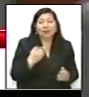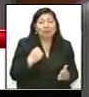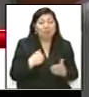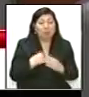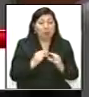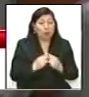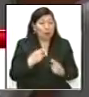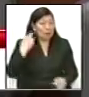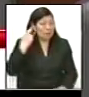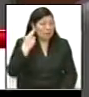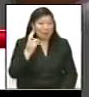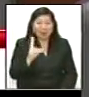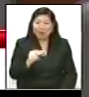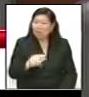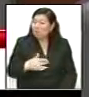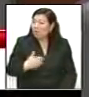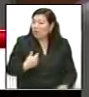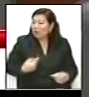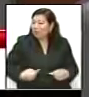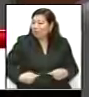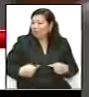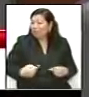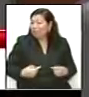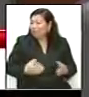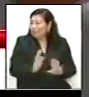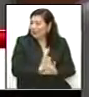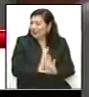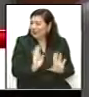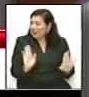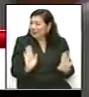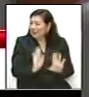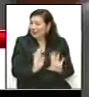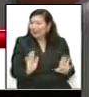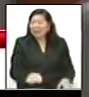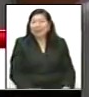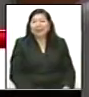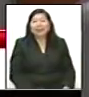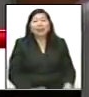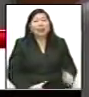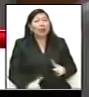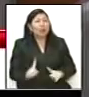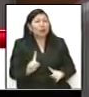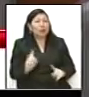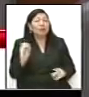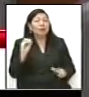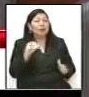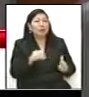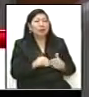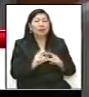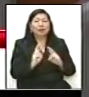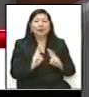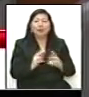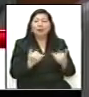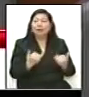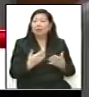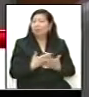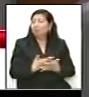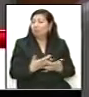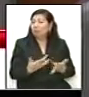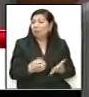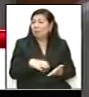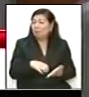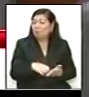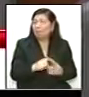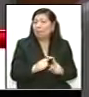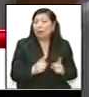Amplio, y al no poder debatir y fundamentar algunas propuestas y al verse desnudados por la